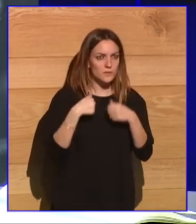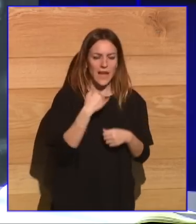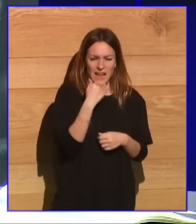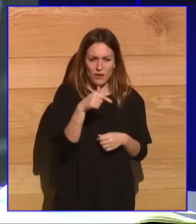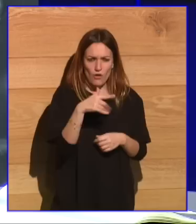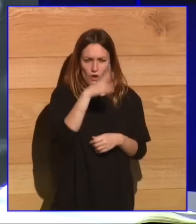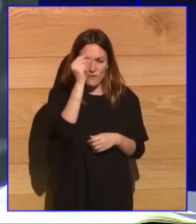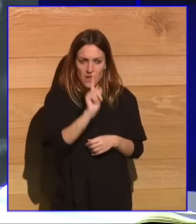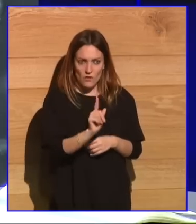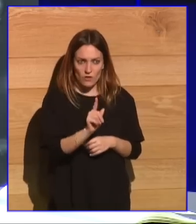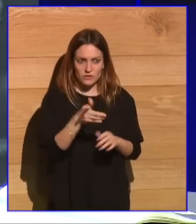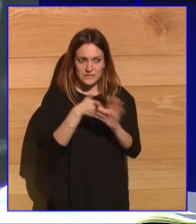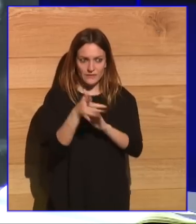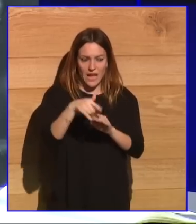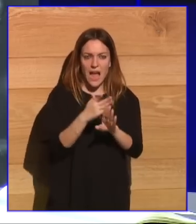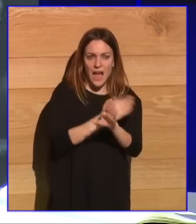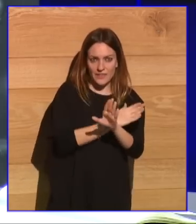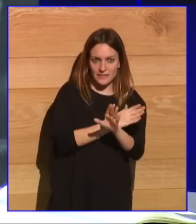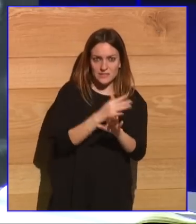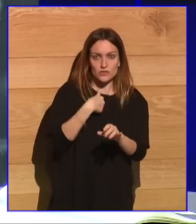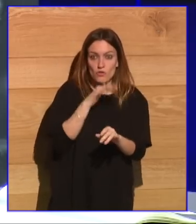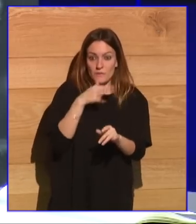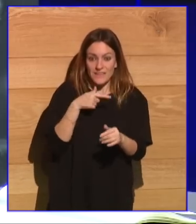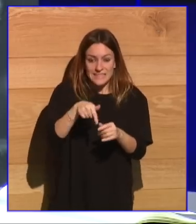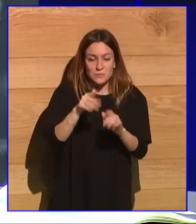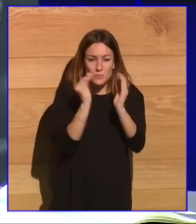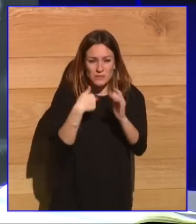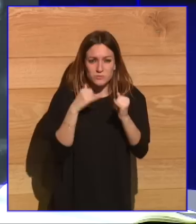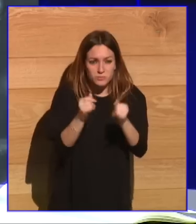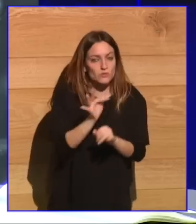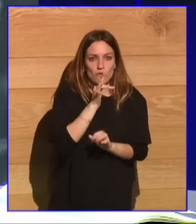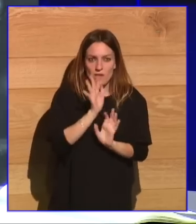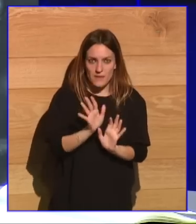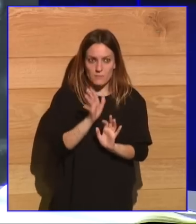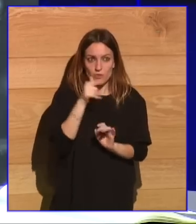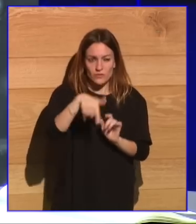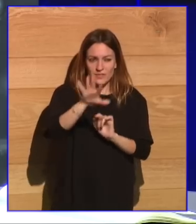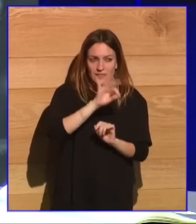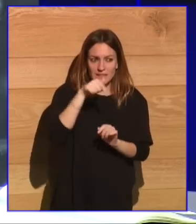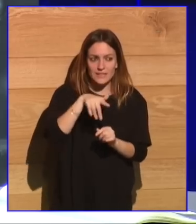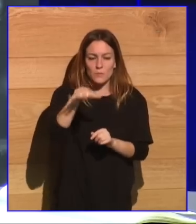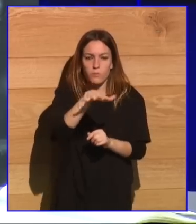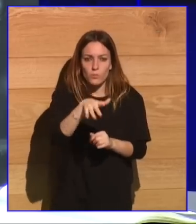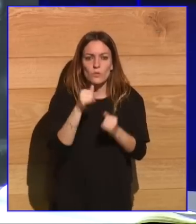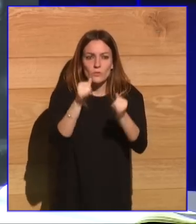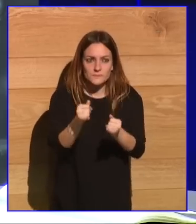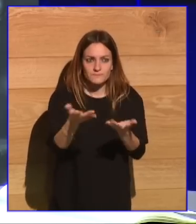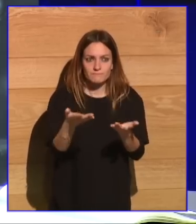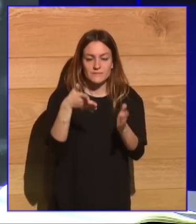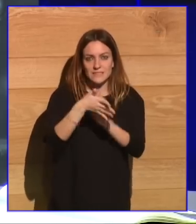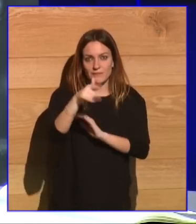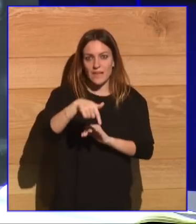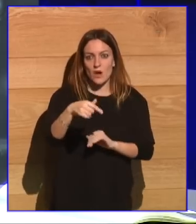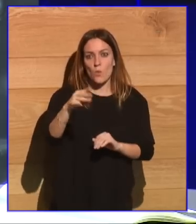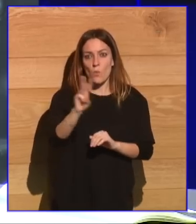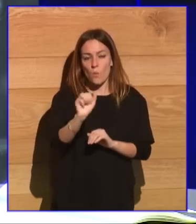estaba más atrás aún, ¿eh? Ni siquiera había llegado ahí. Porque cuando deciden que tienen que llevar eso a algún sitio, Roger Waters es el que se va a